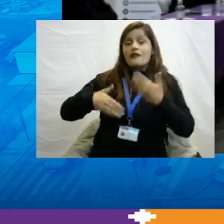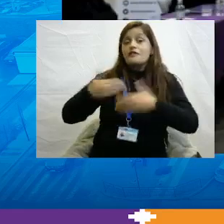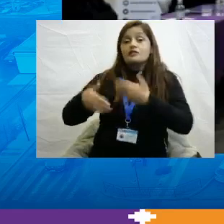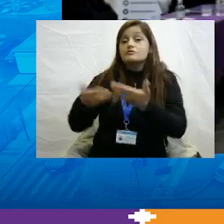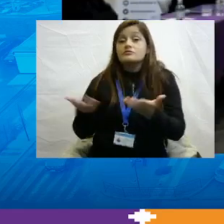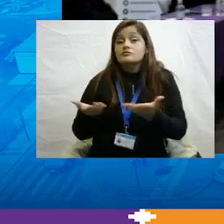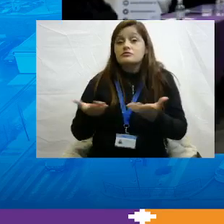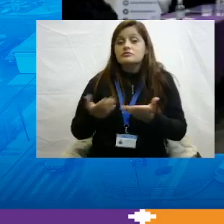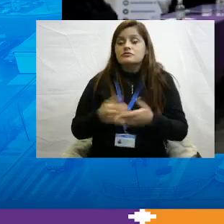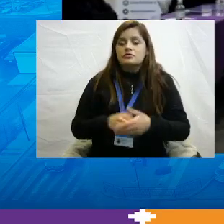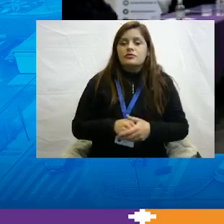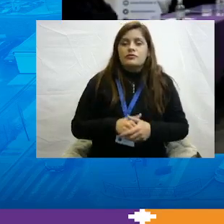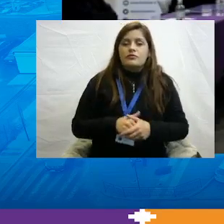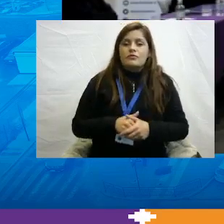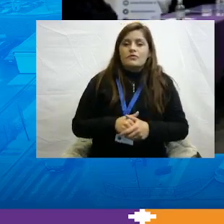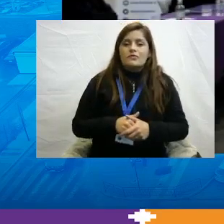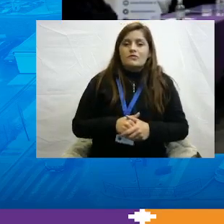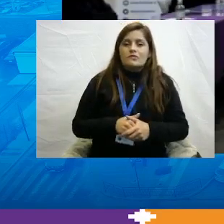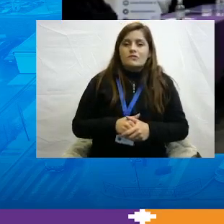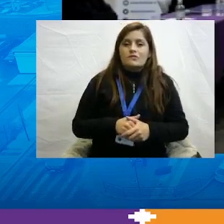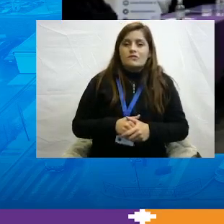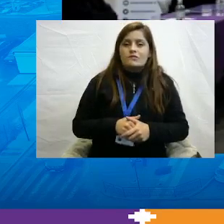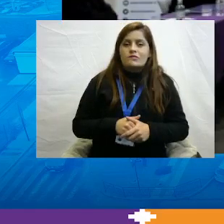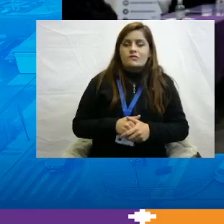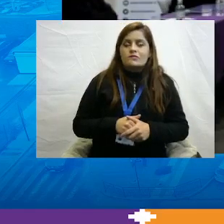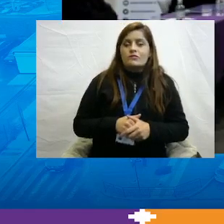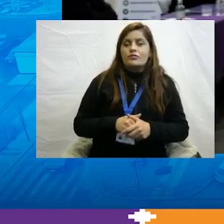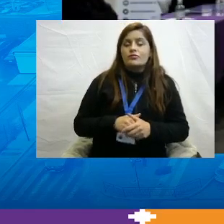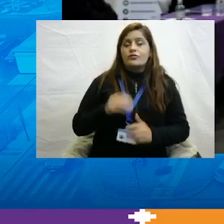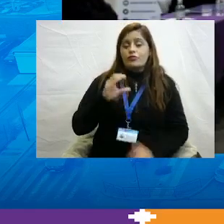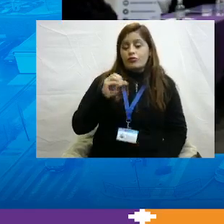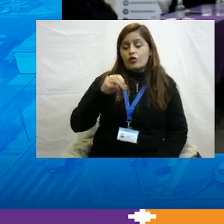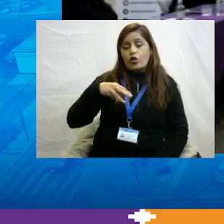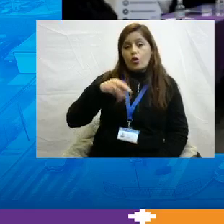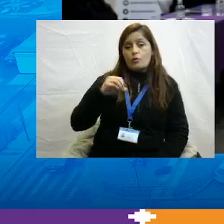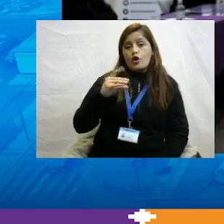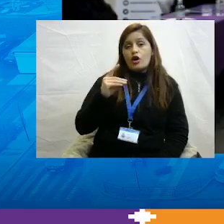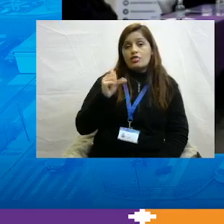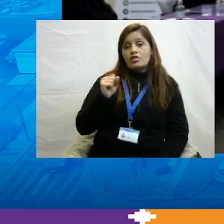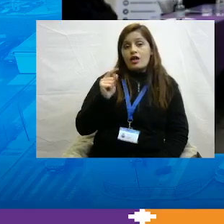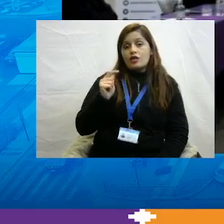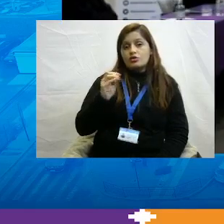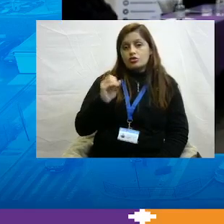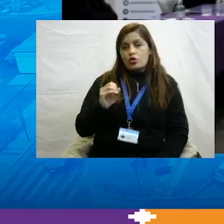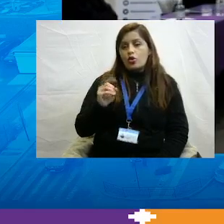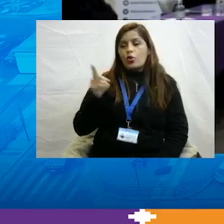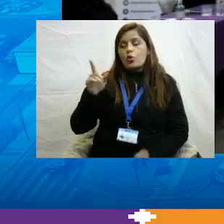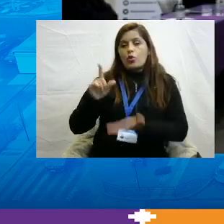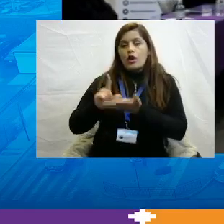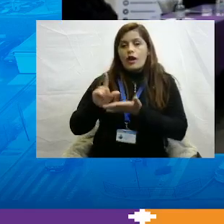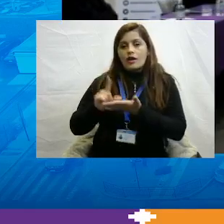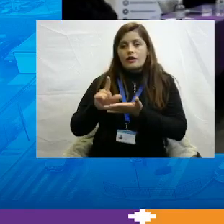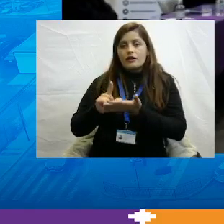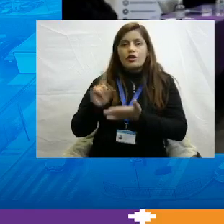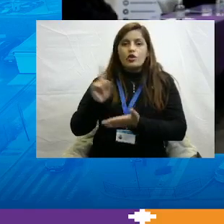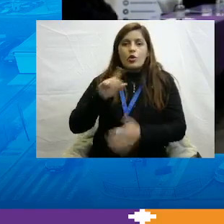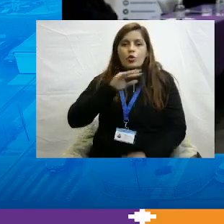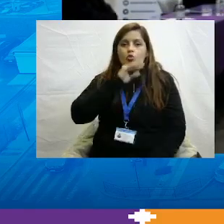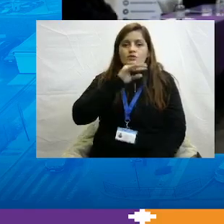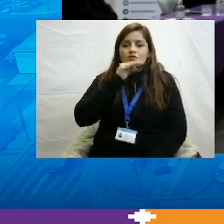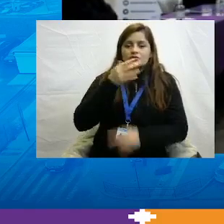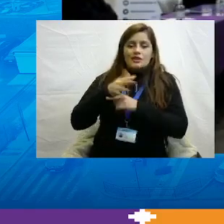en esas otras gestiones es dar término a un comodato por un terreno, un espacio que no ha sido utilizado al menos en los últimos 15